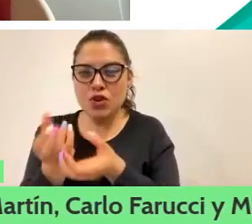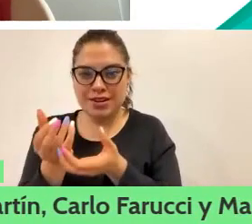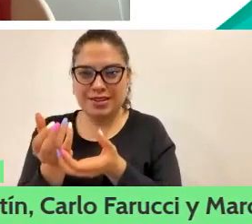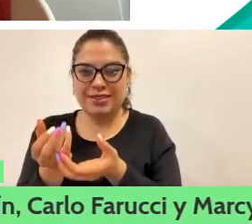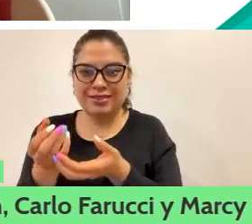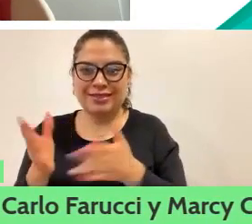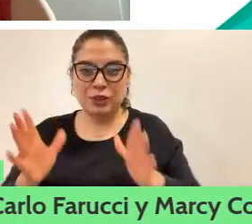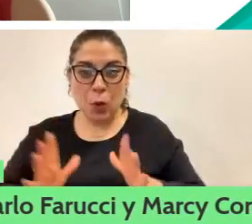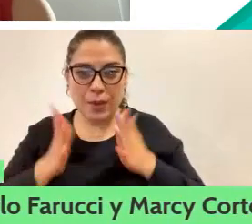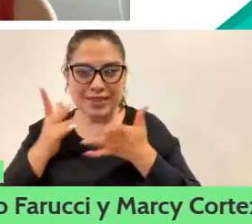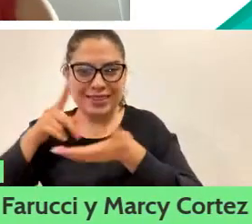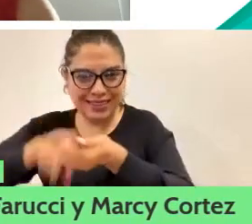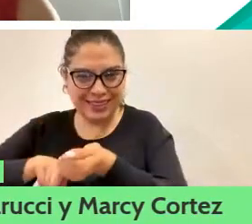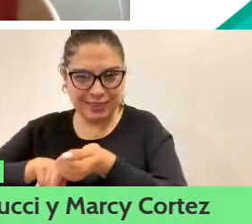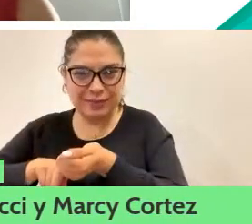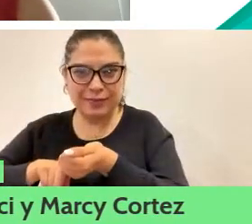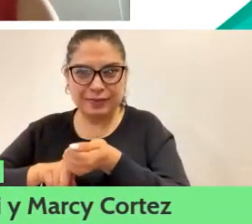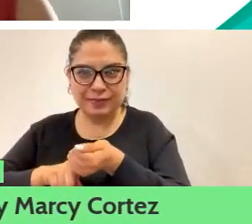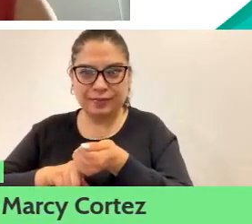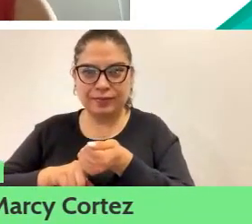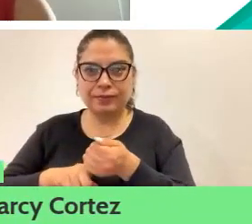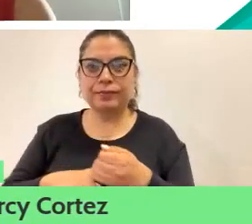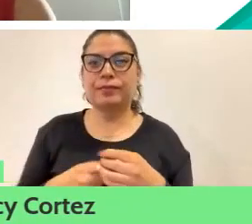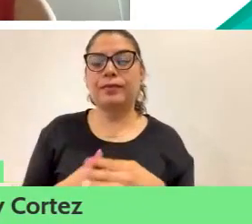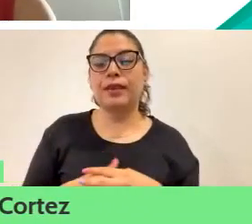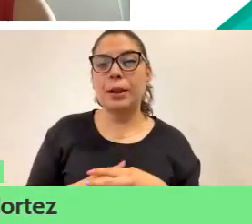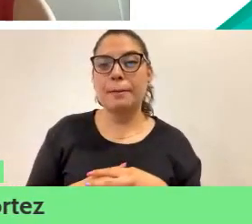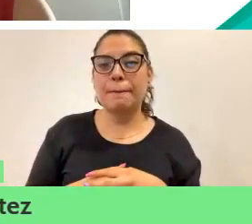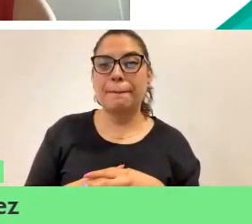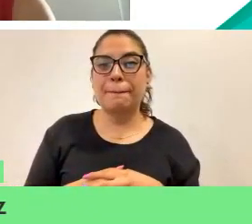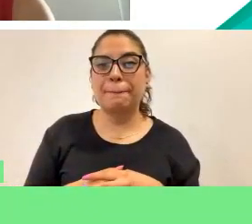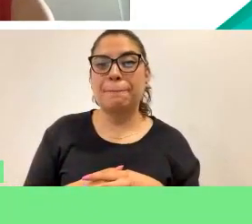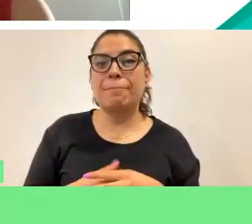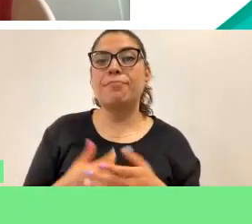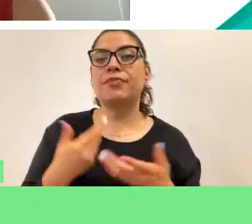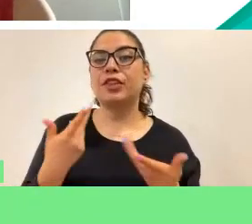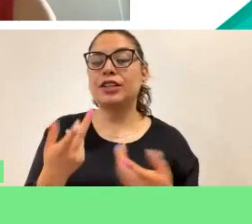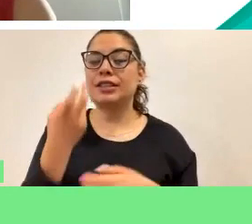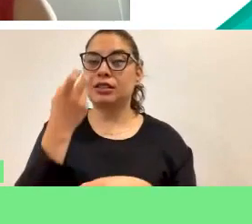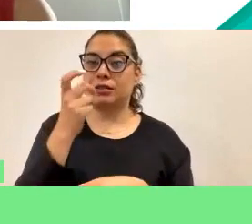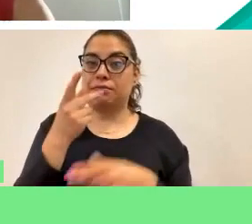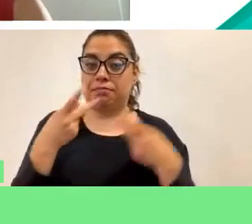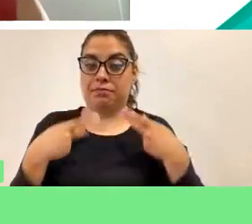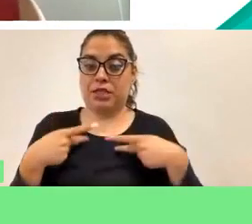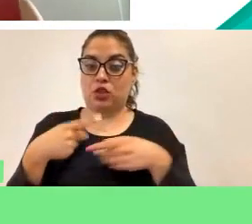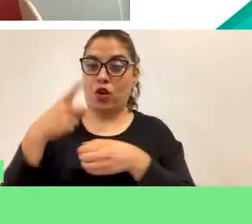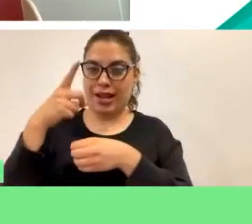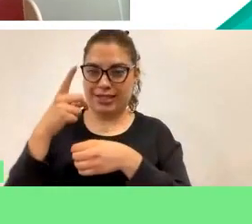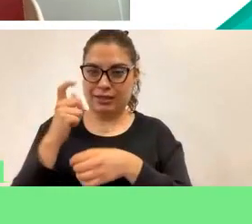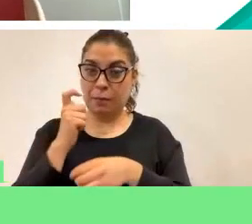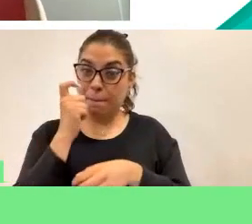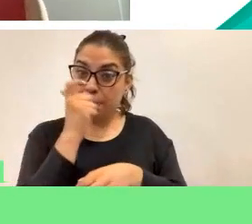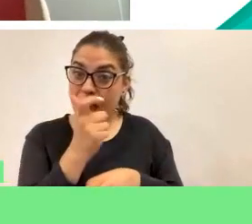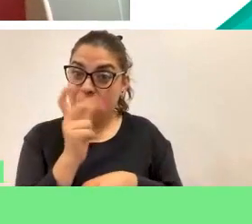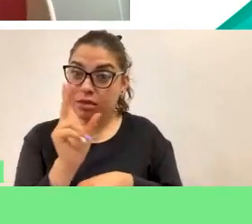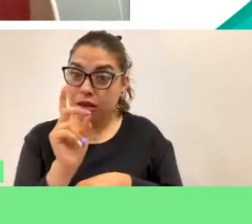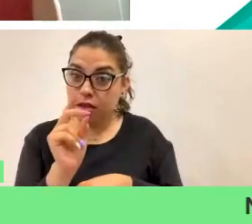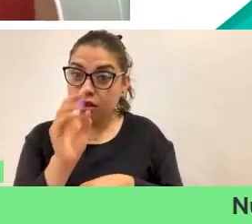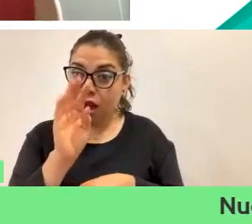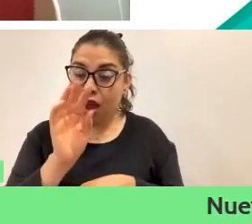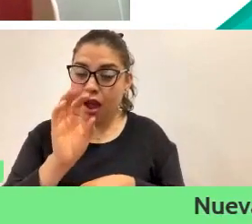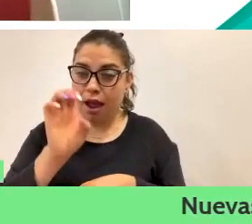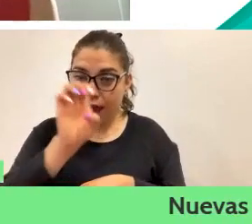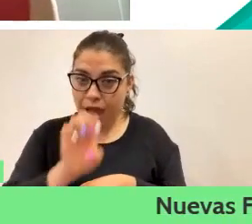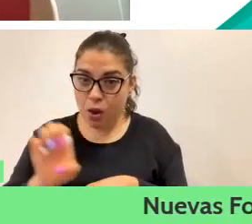parte cuando haces la declaración de la renta aquí en España. Y gracias a ese donativo invertimos en diferentes proyectos que hace